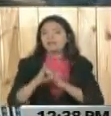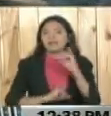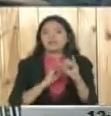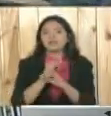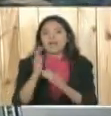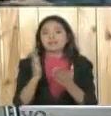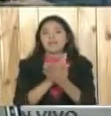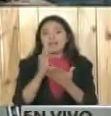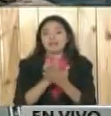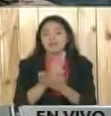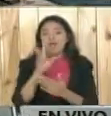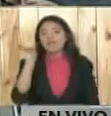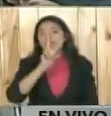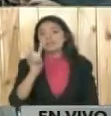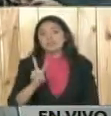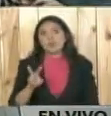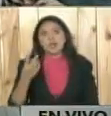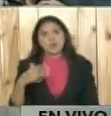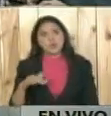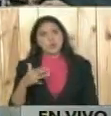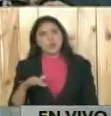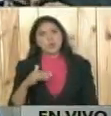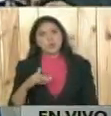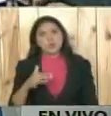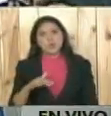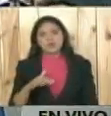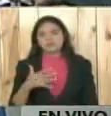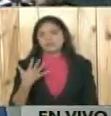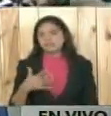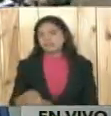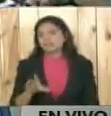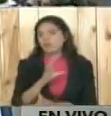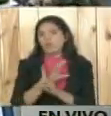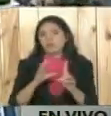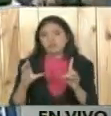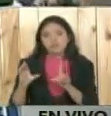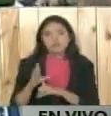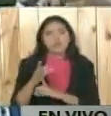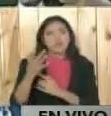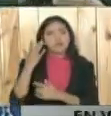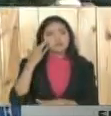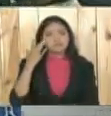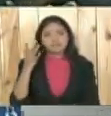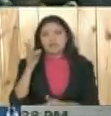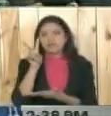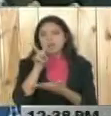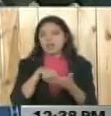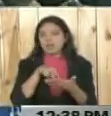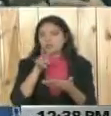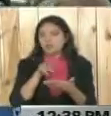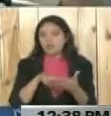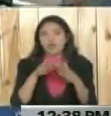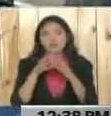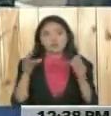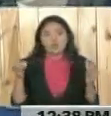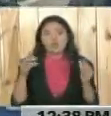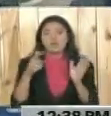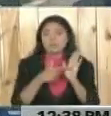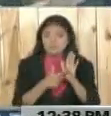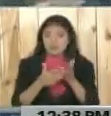Libro, Filben. Venezuela, bueno, es el florecimiento de la cultura, del conocimiento, de la lectura, de todo. Aquí está, mira el